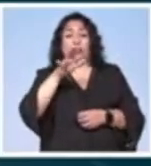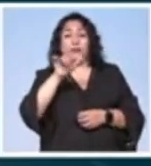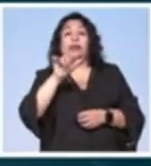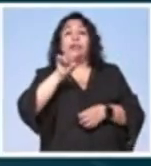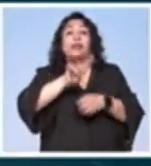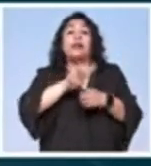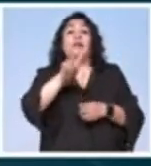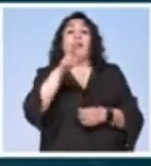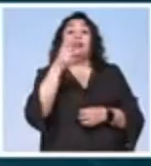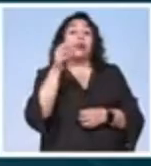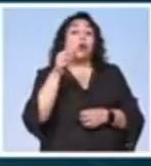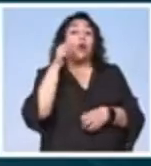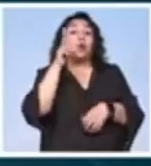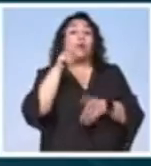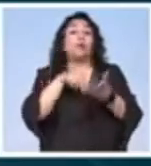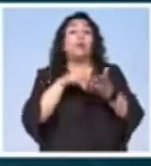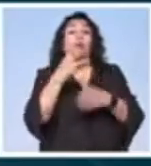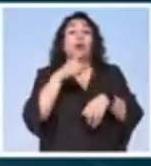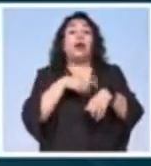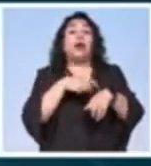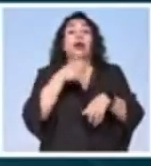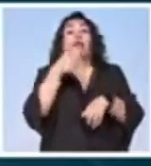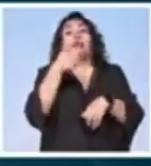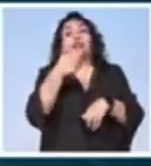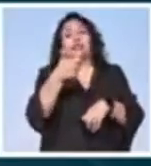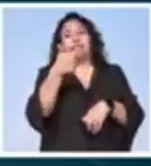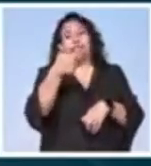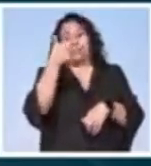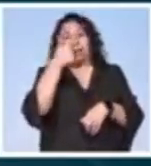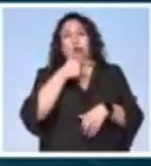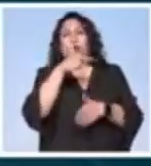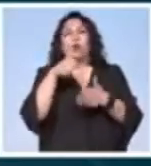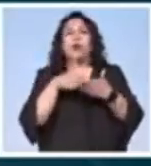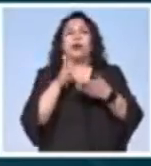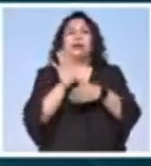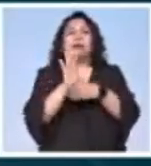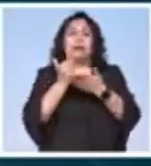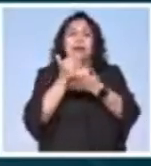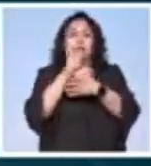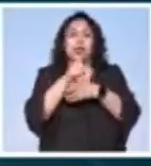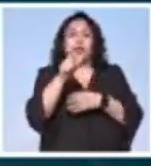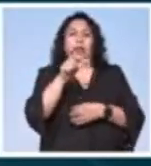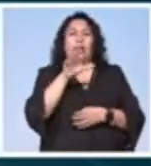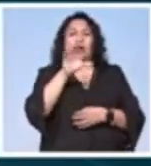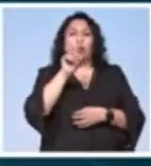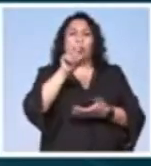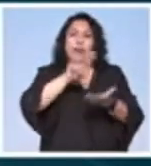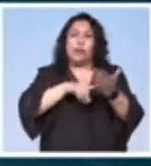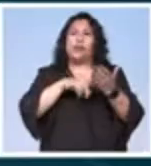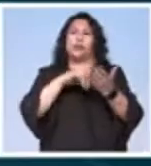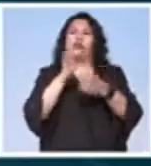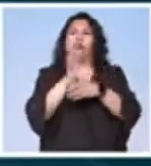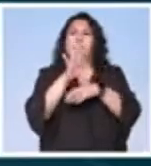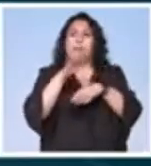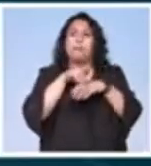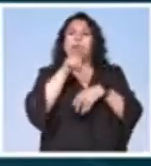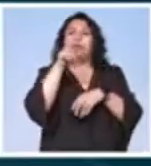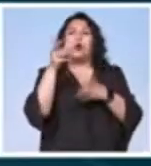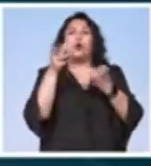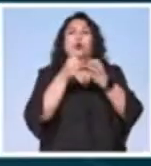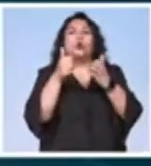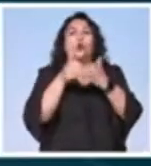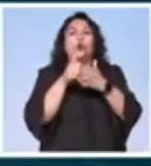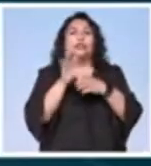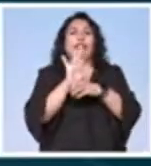de 2024 a las 19 horas en la Cineteca Nacional Joco, como parte del programa Cine Más Allá, en cooperación con la